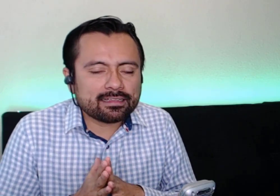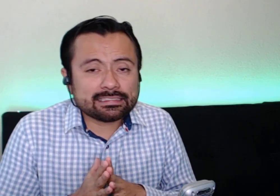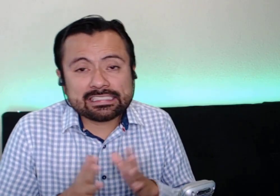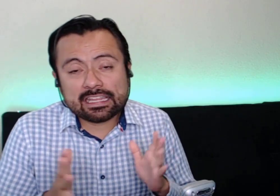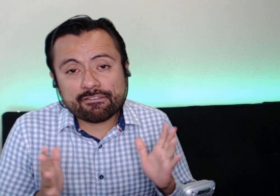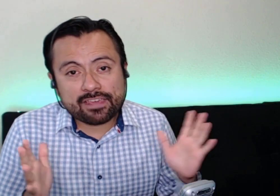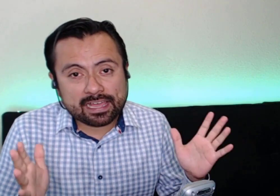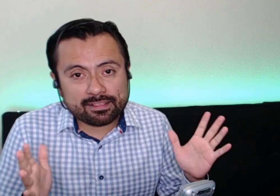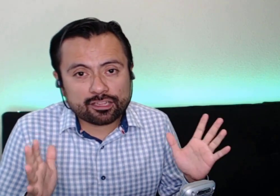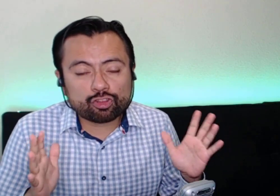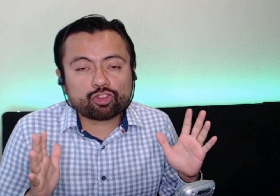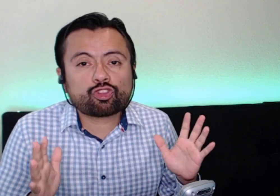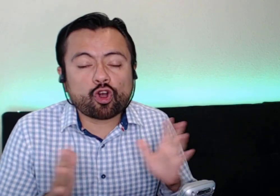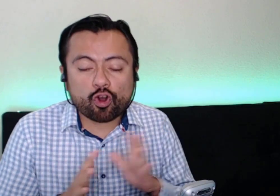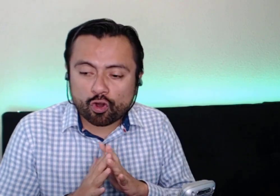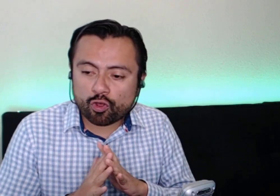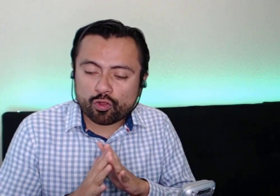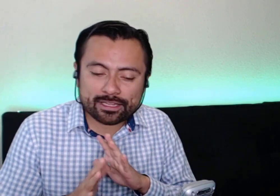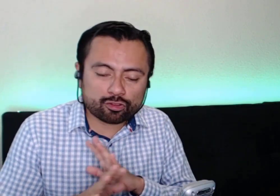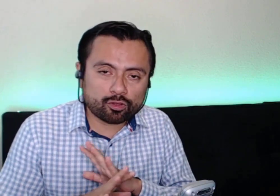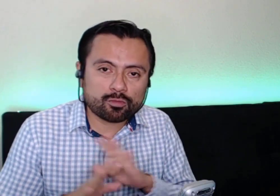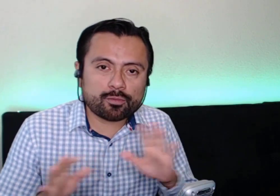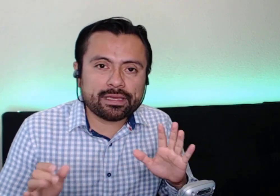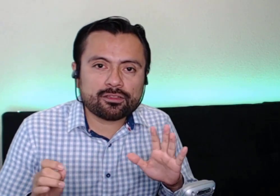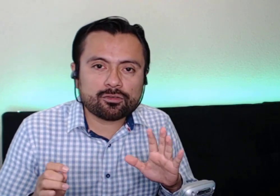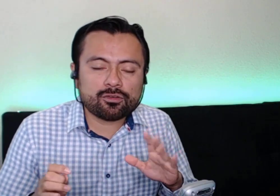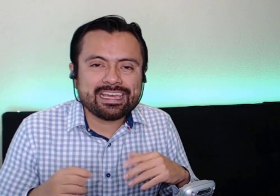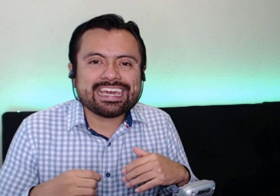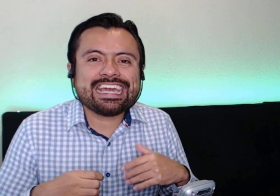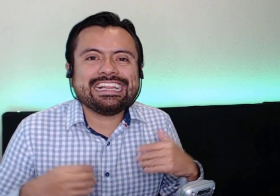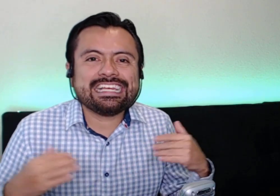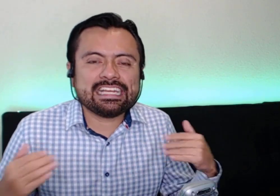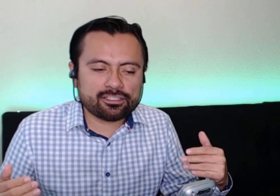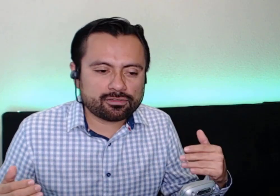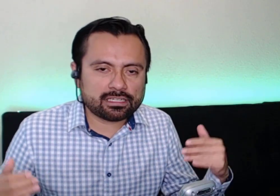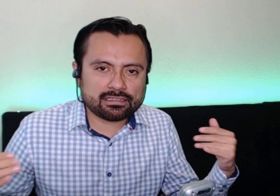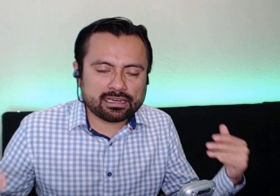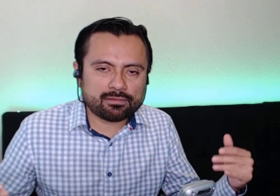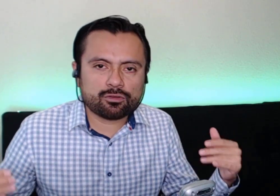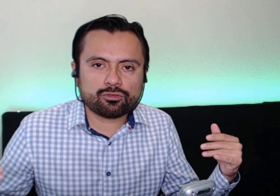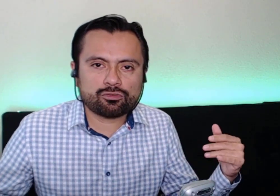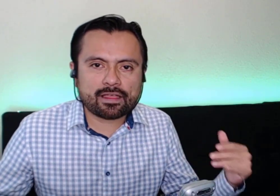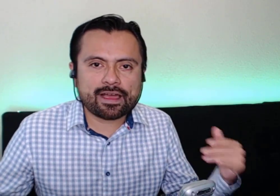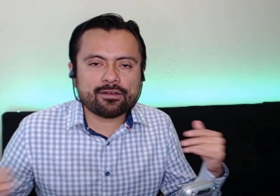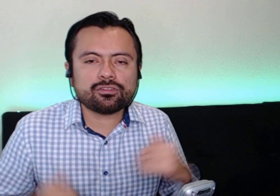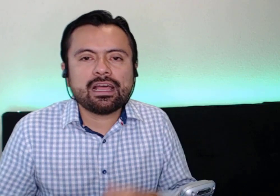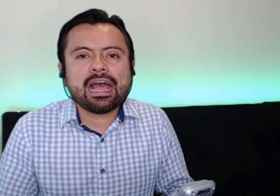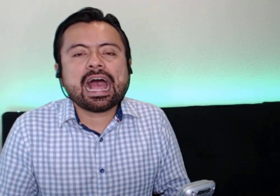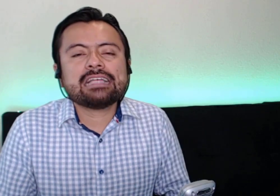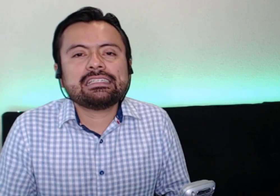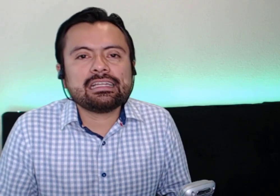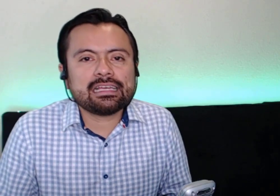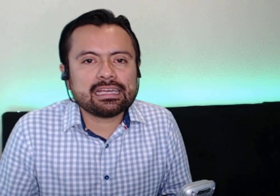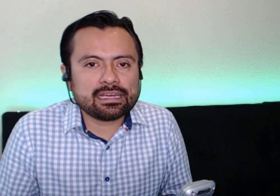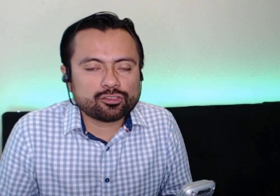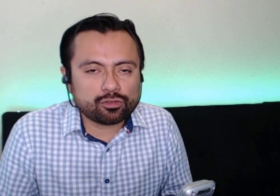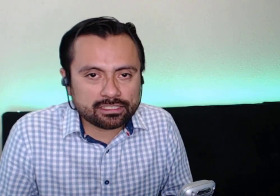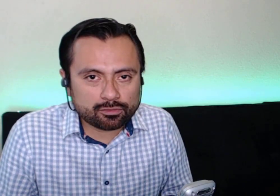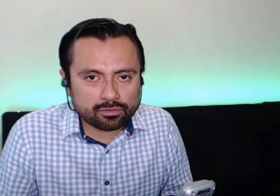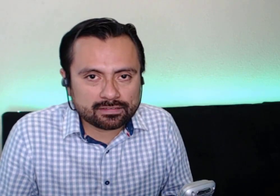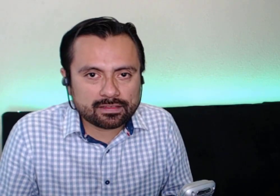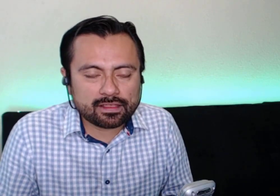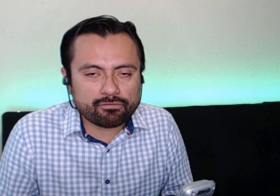se defiende todo en todo momento el derecho que tenemos los ciudadanos a hacer